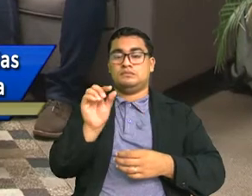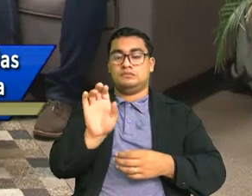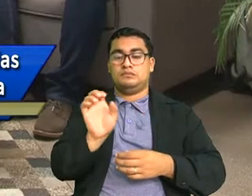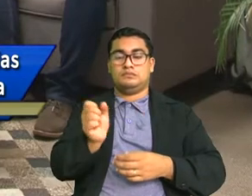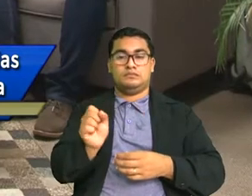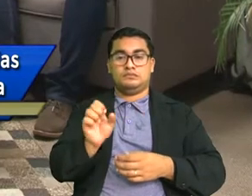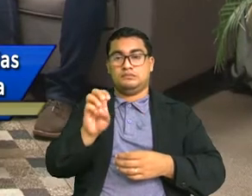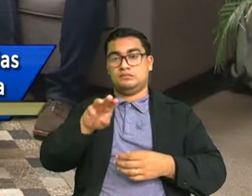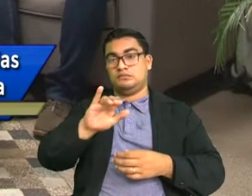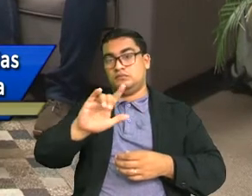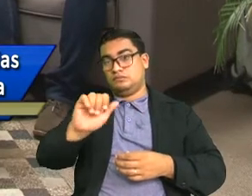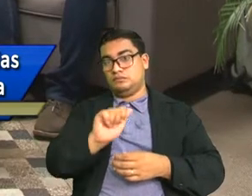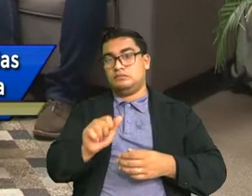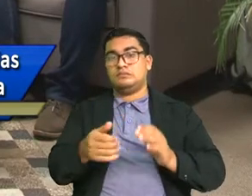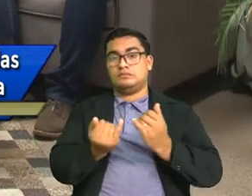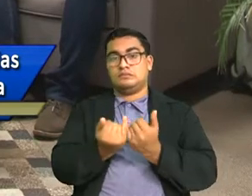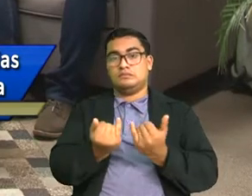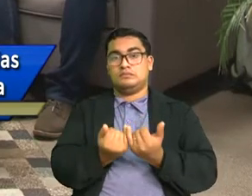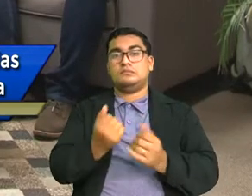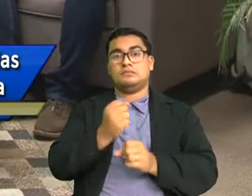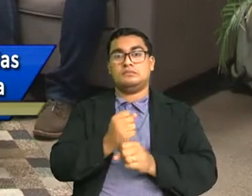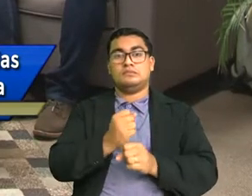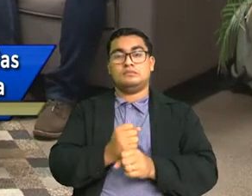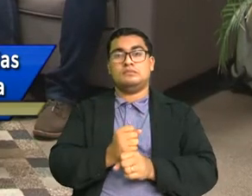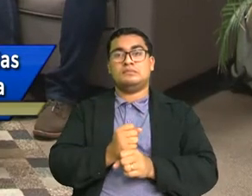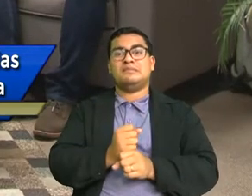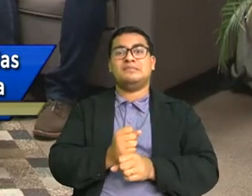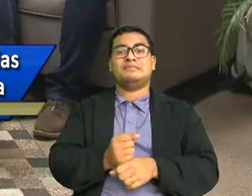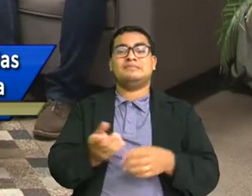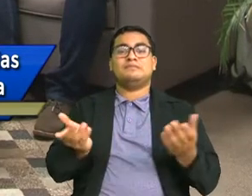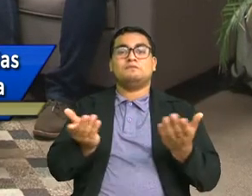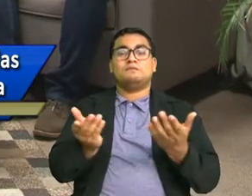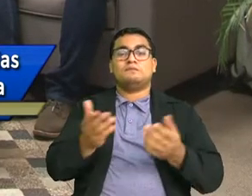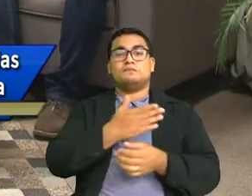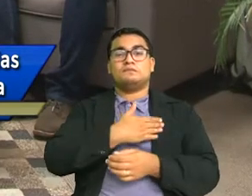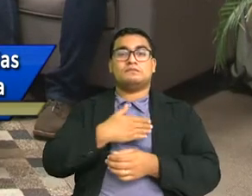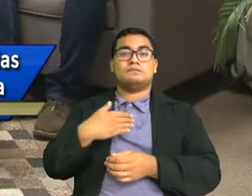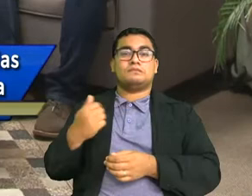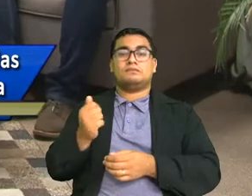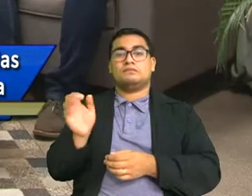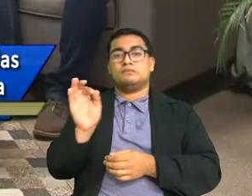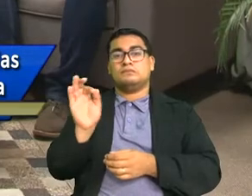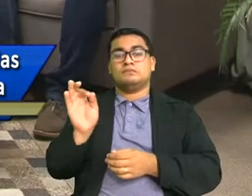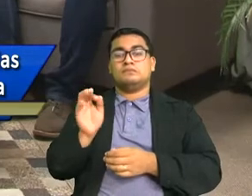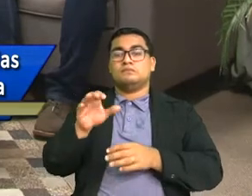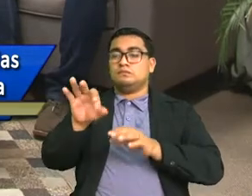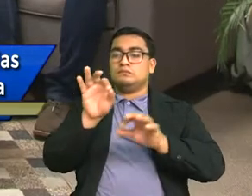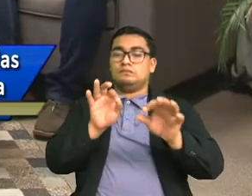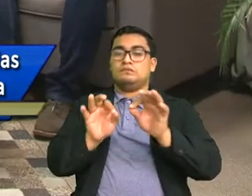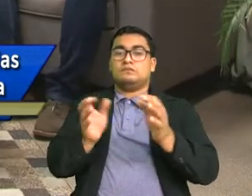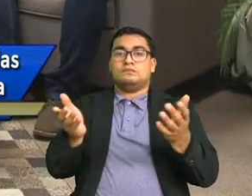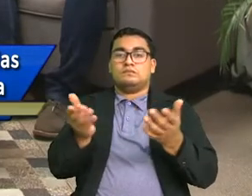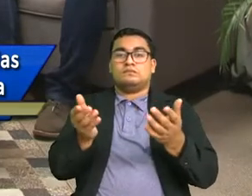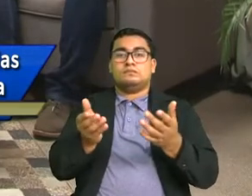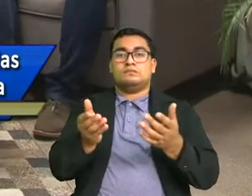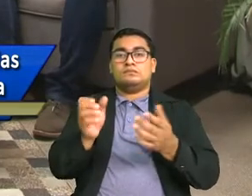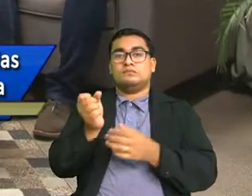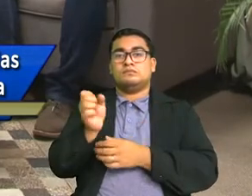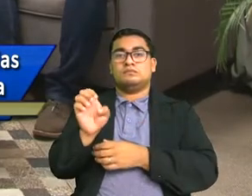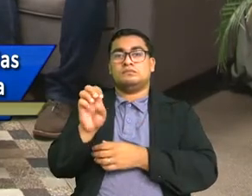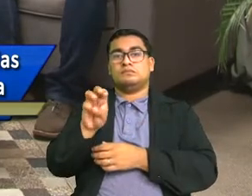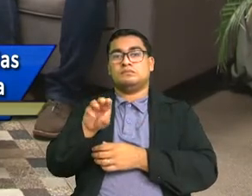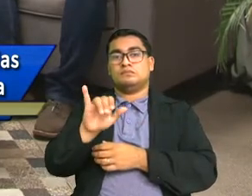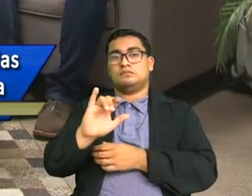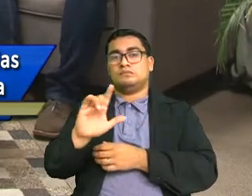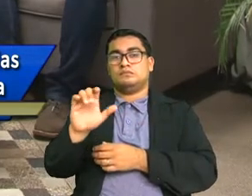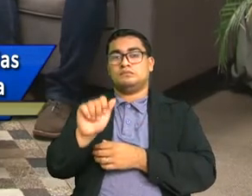trabajando el tema de la semilla escribías actividad por ejemplo de cómo mejorar las técnicas para la selección de las semillas para su para